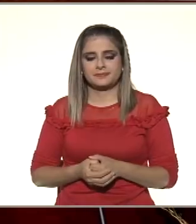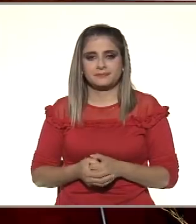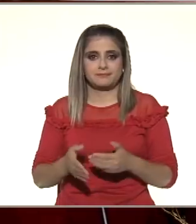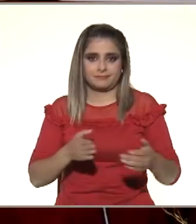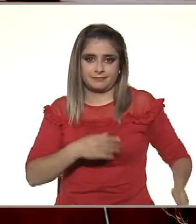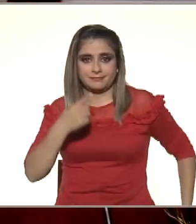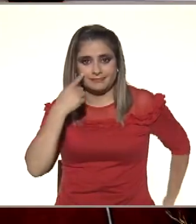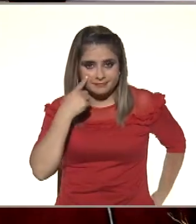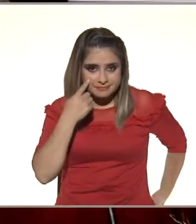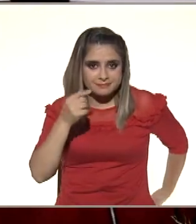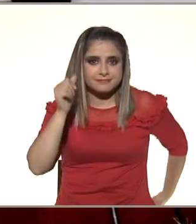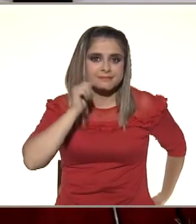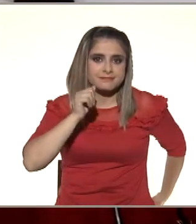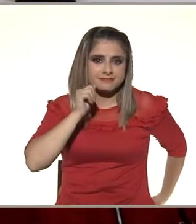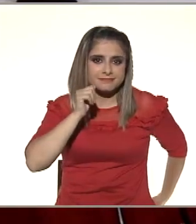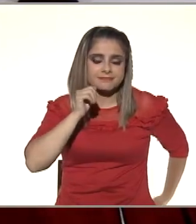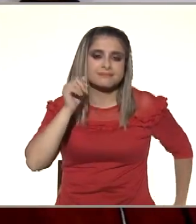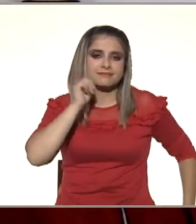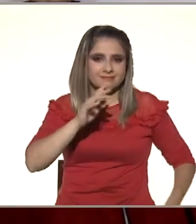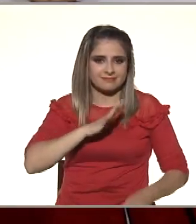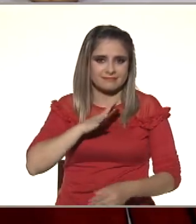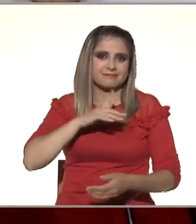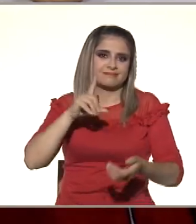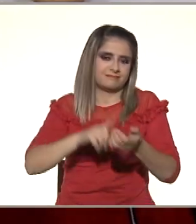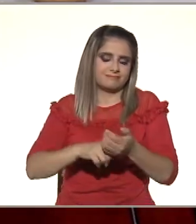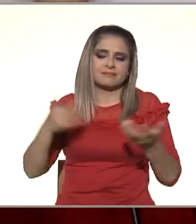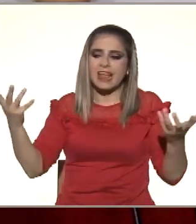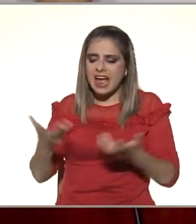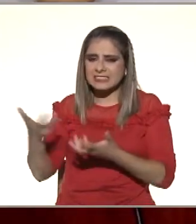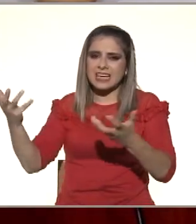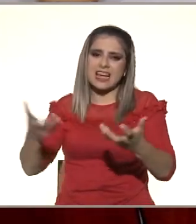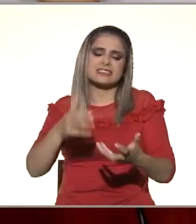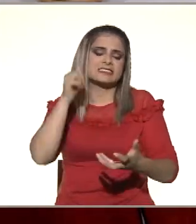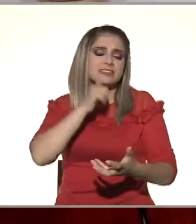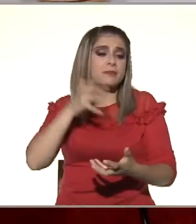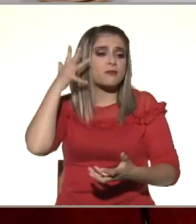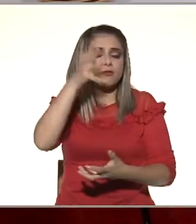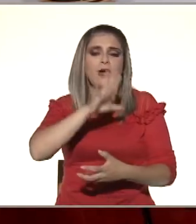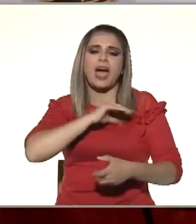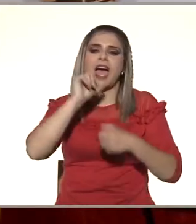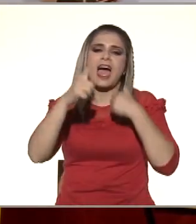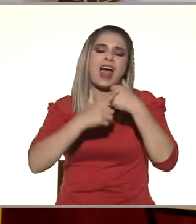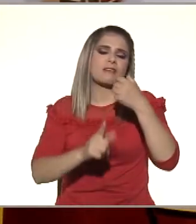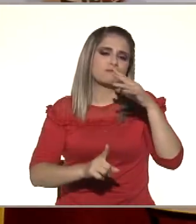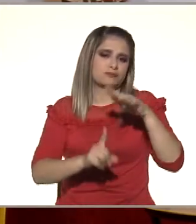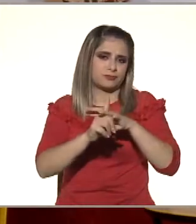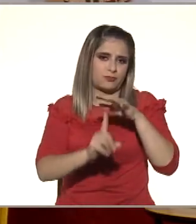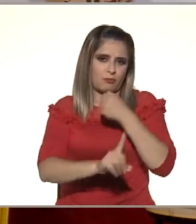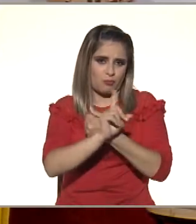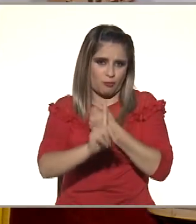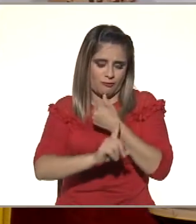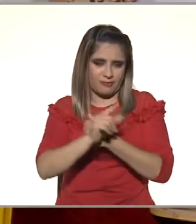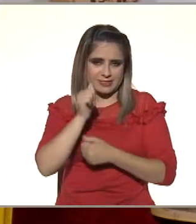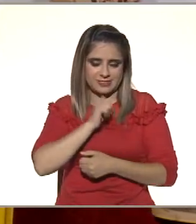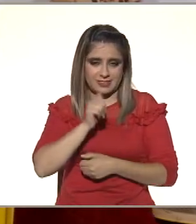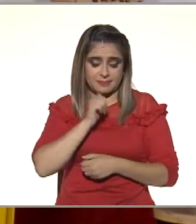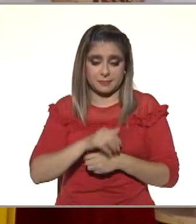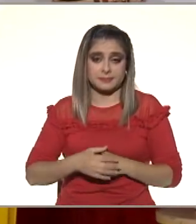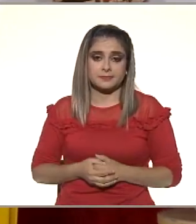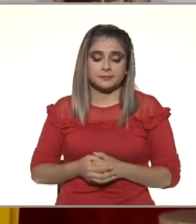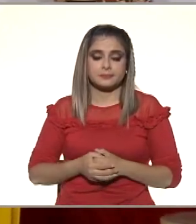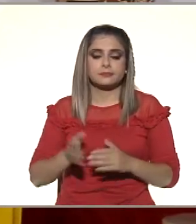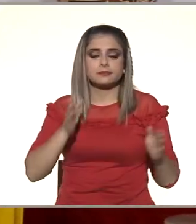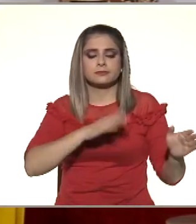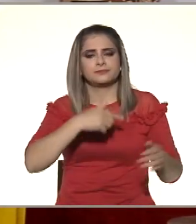Ven, siempre hay repercusiones. Hagamos lo que hagamos, la verdad, pero siempre hay una repercusión ahí importante. Estaba